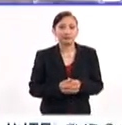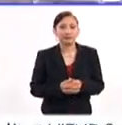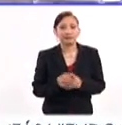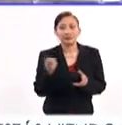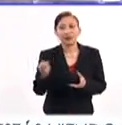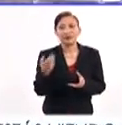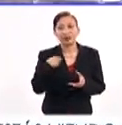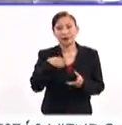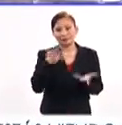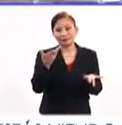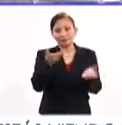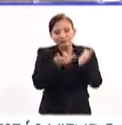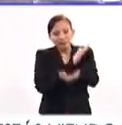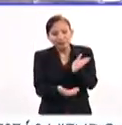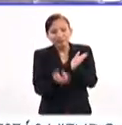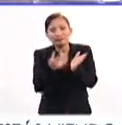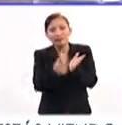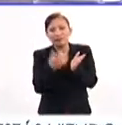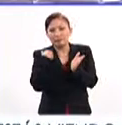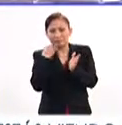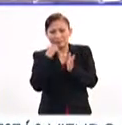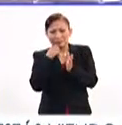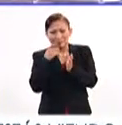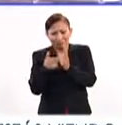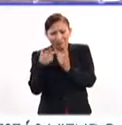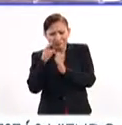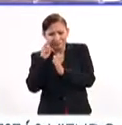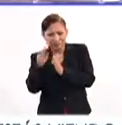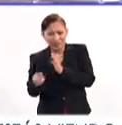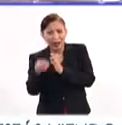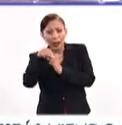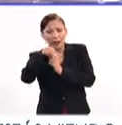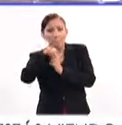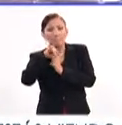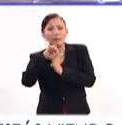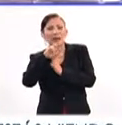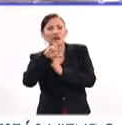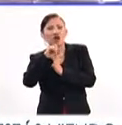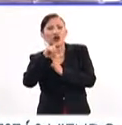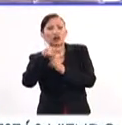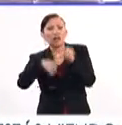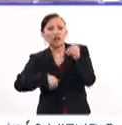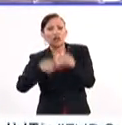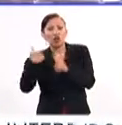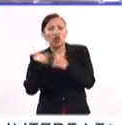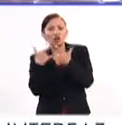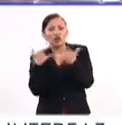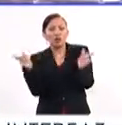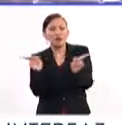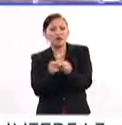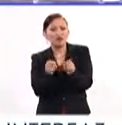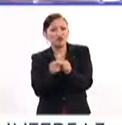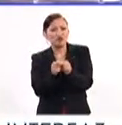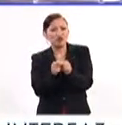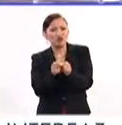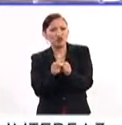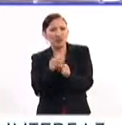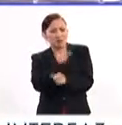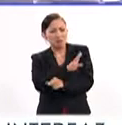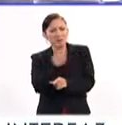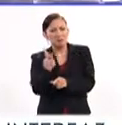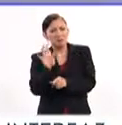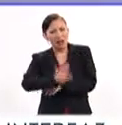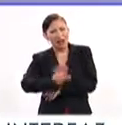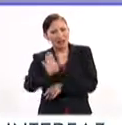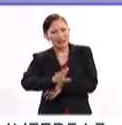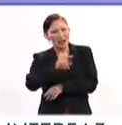esta propuesta que se ha vuelto muy popular, por ejemplo, del microteatro, los microrelatos, que yo creo que asemejan mucho a la forma